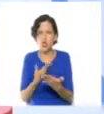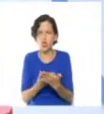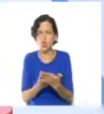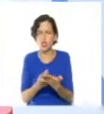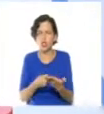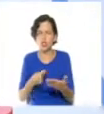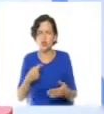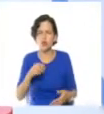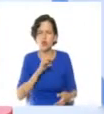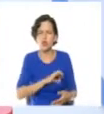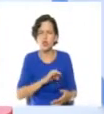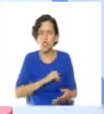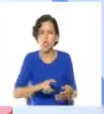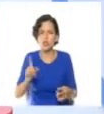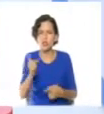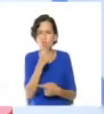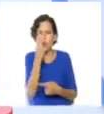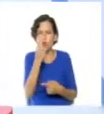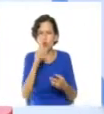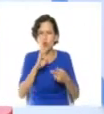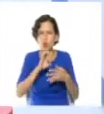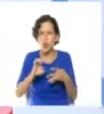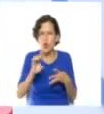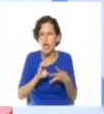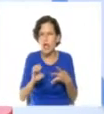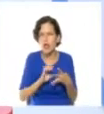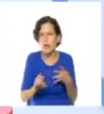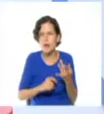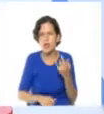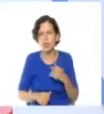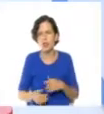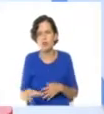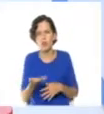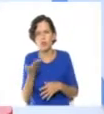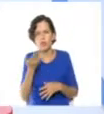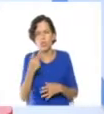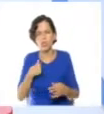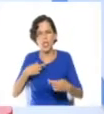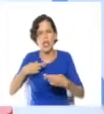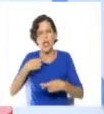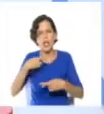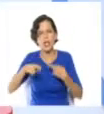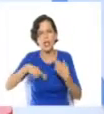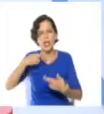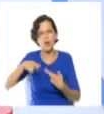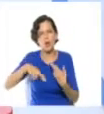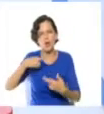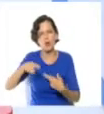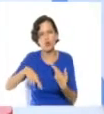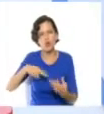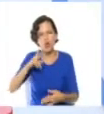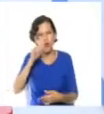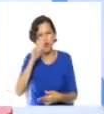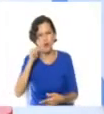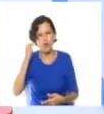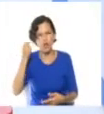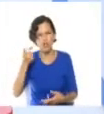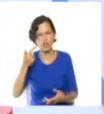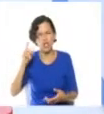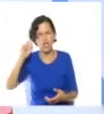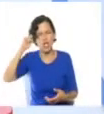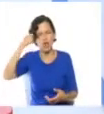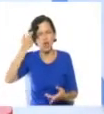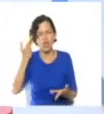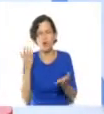elemento fundamental o uno de los elementos fundamentales de la Revolución Francesa. Recordemos